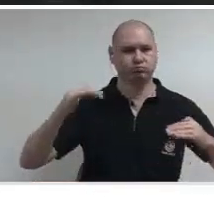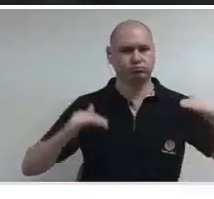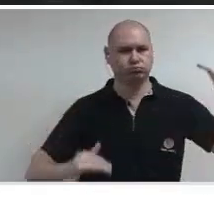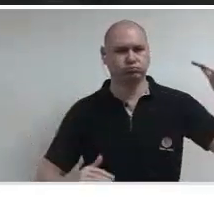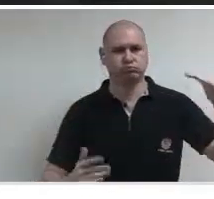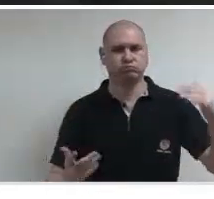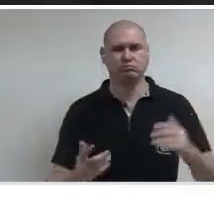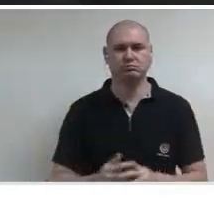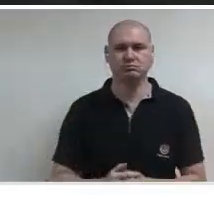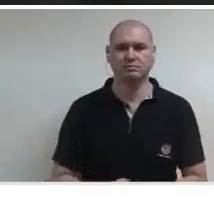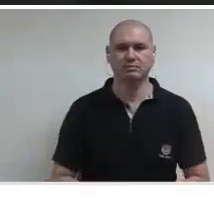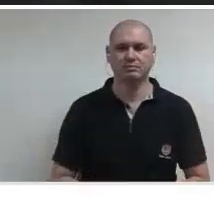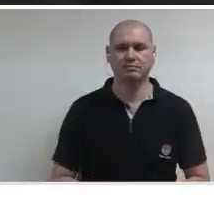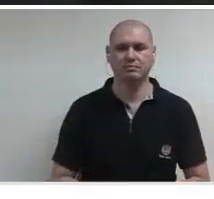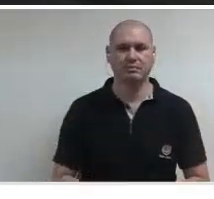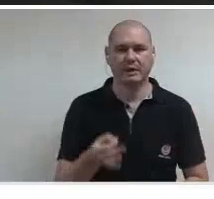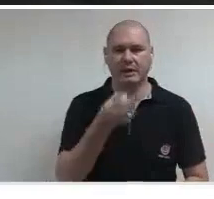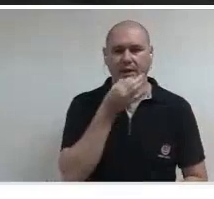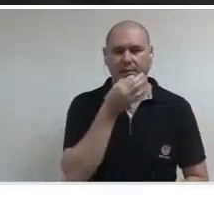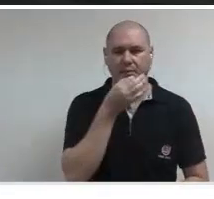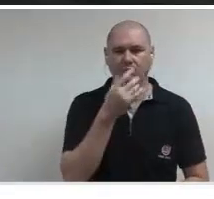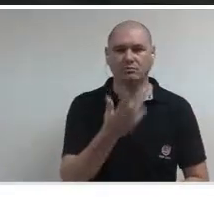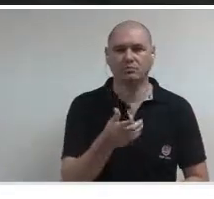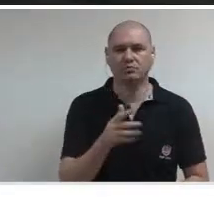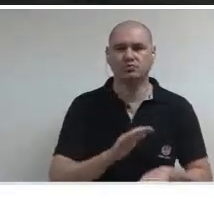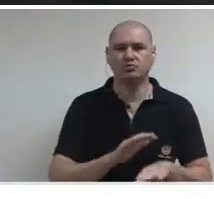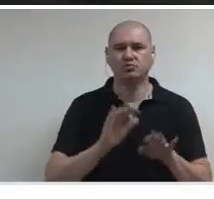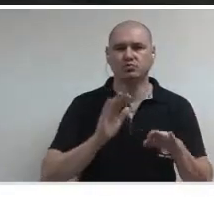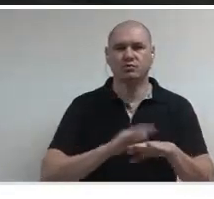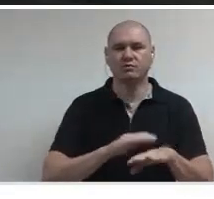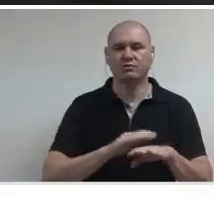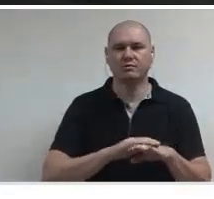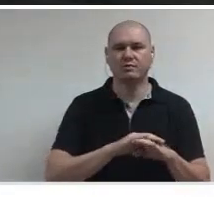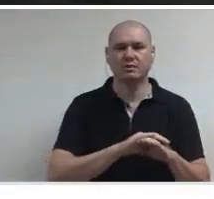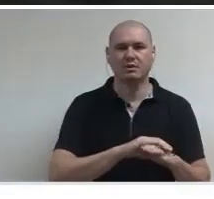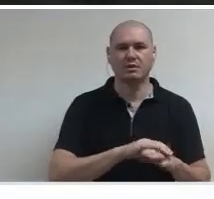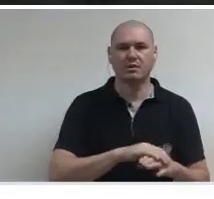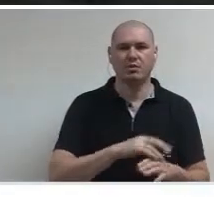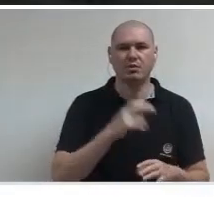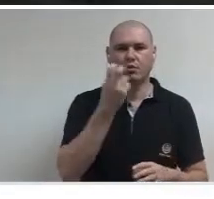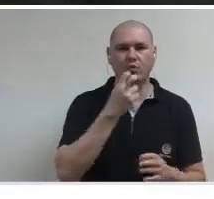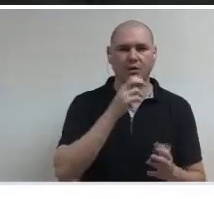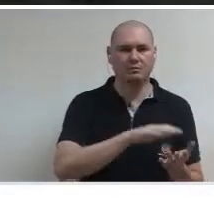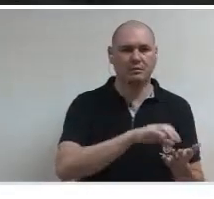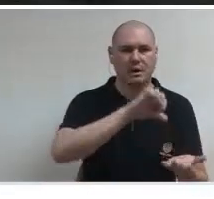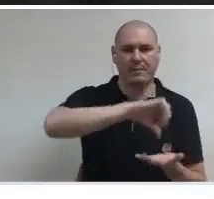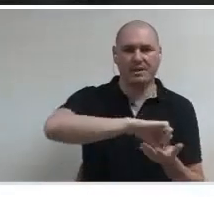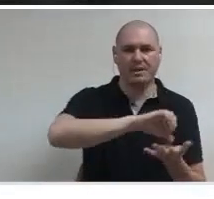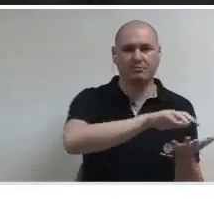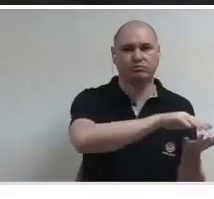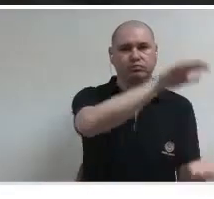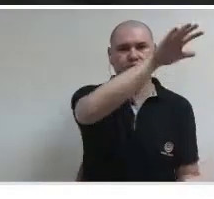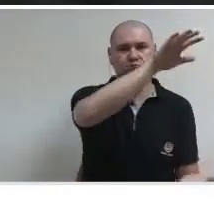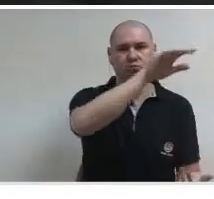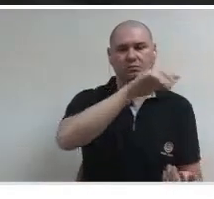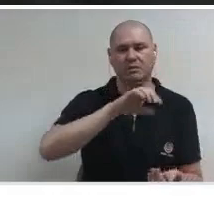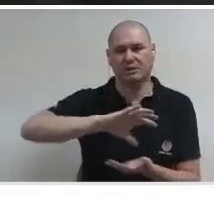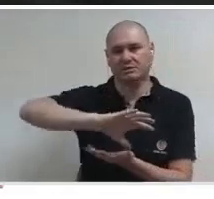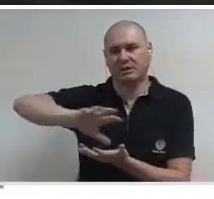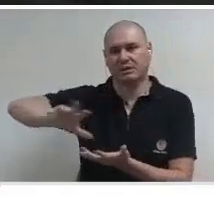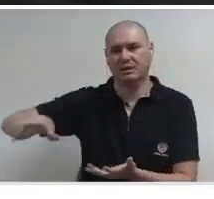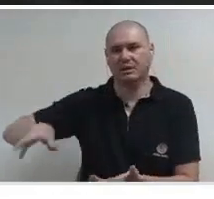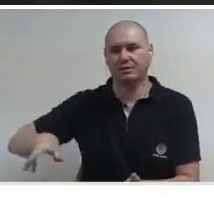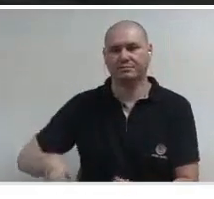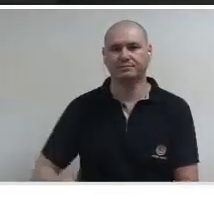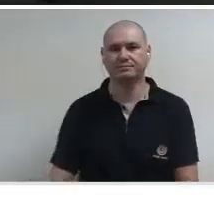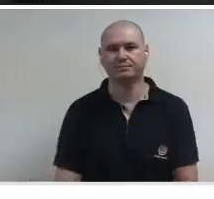curi este interior y cuatía pete y gendape o gestave o hija pues gendape que tú saíde con capital